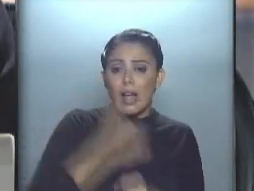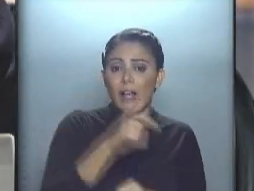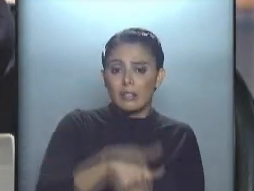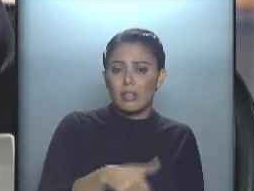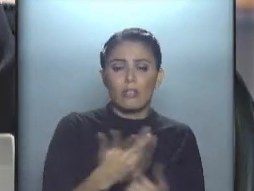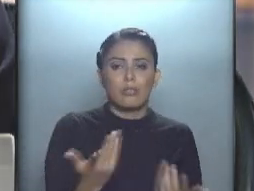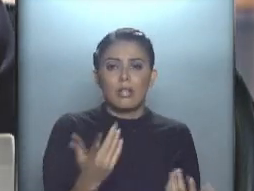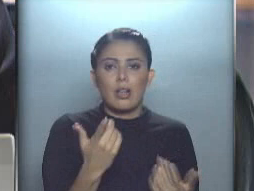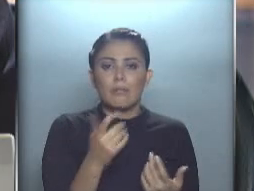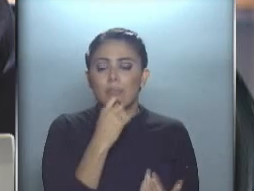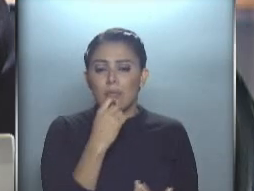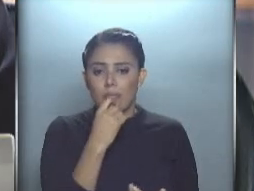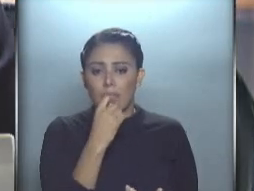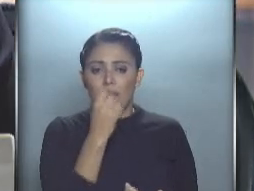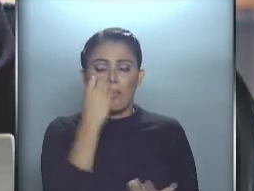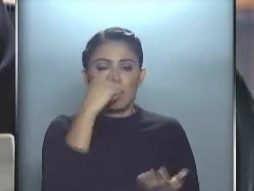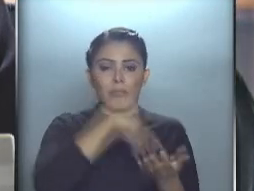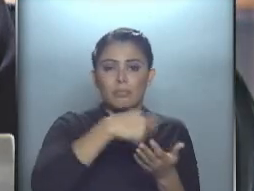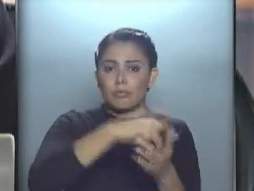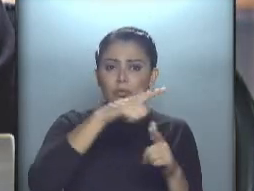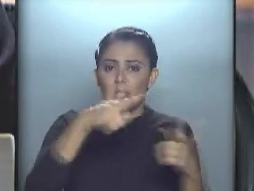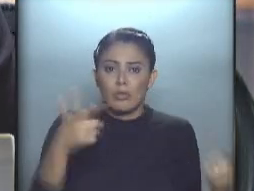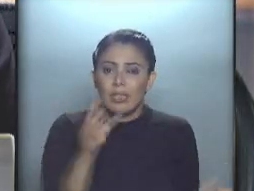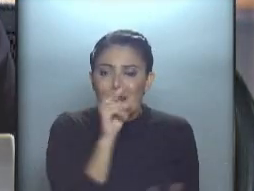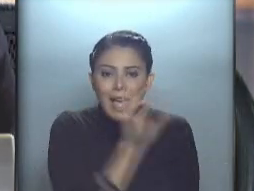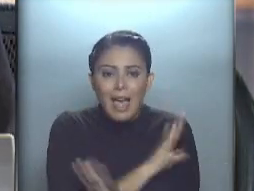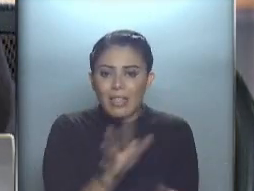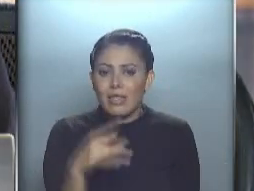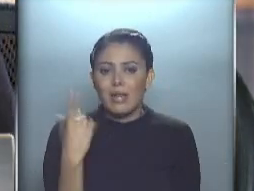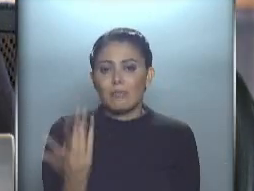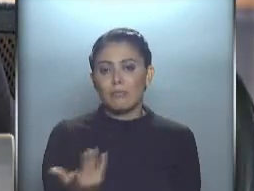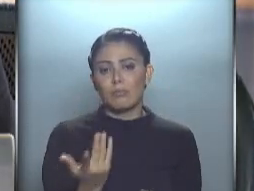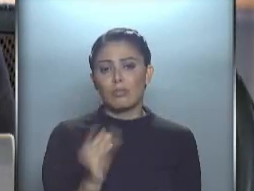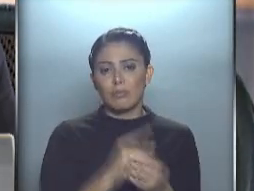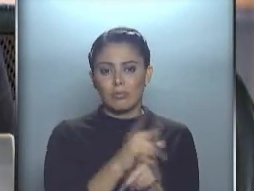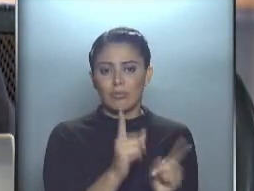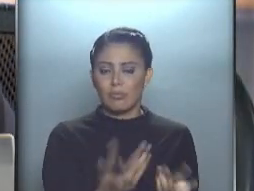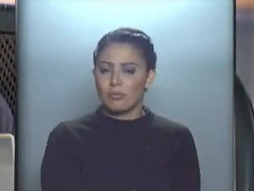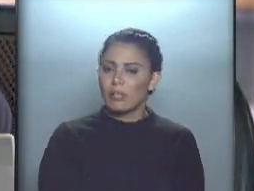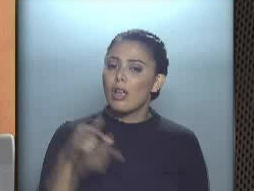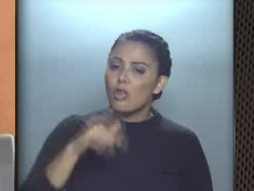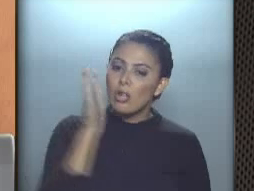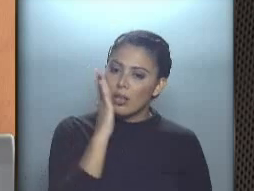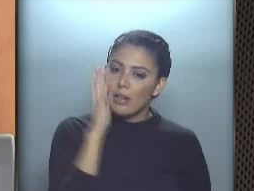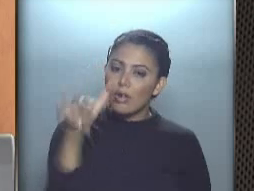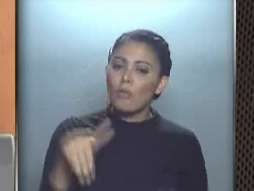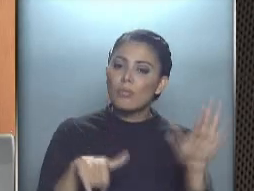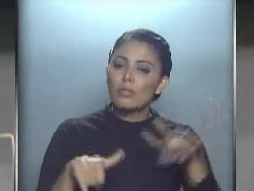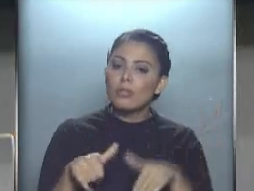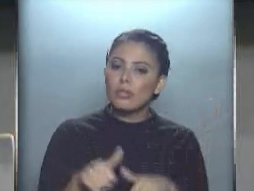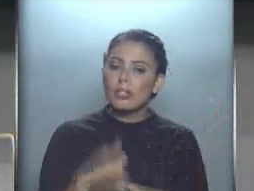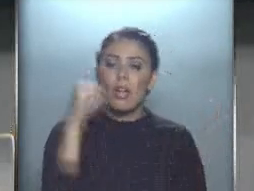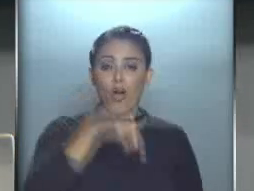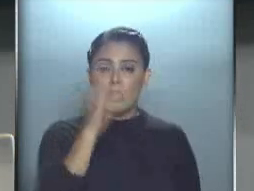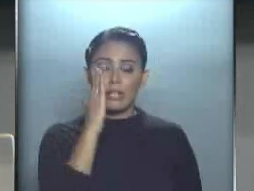no se han hecho, digamos, las construcciones necesarias como para cubrir las vacantes. ¿La convocatoria para esta tarde? La convocatoria